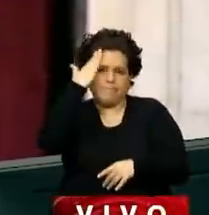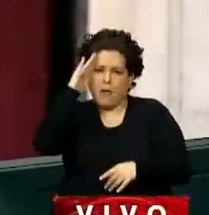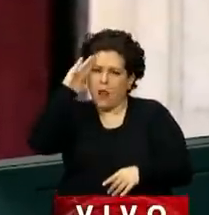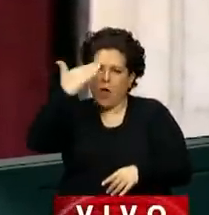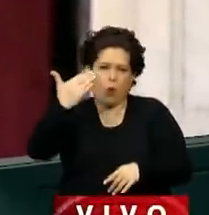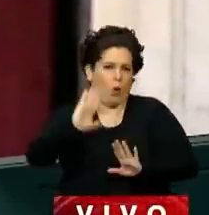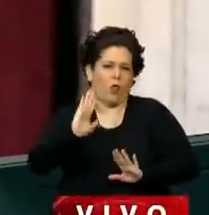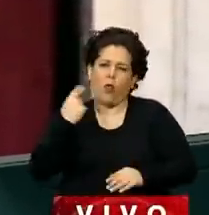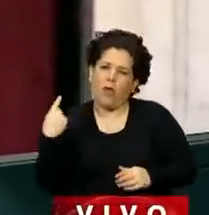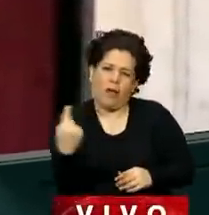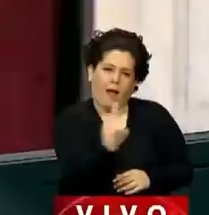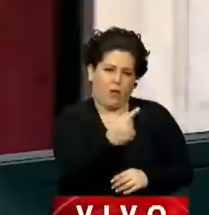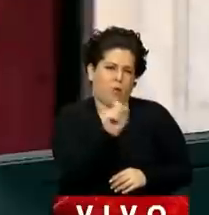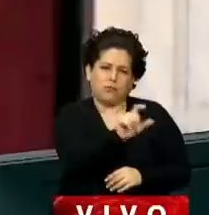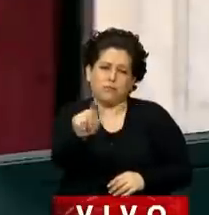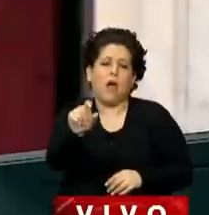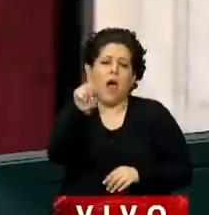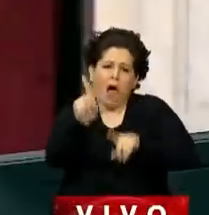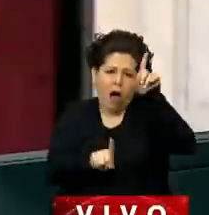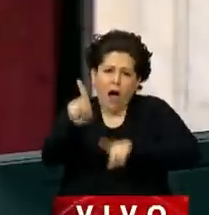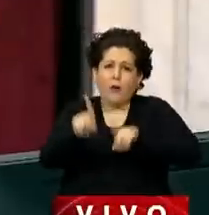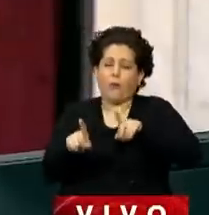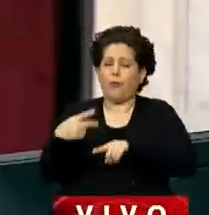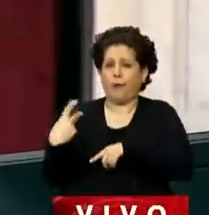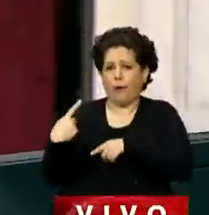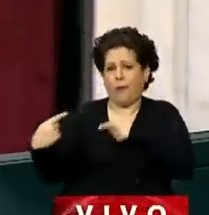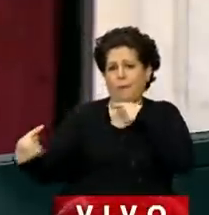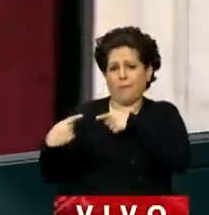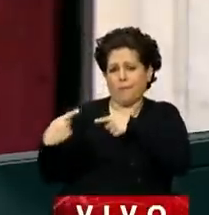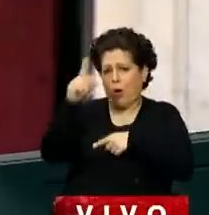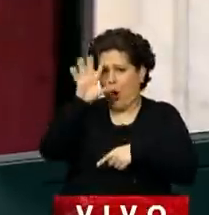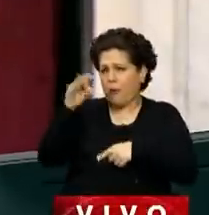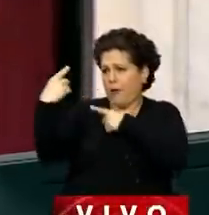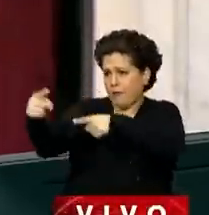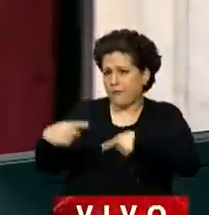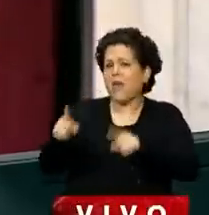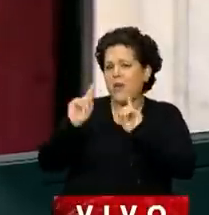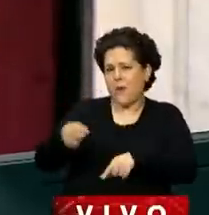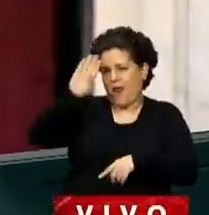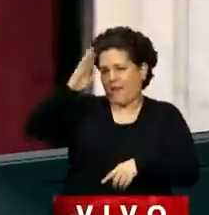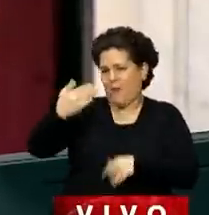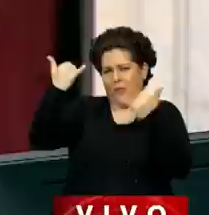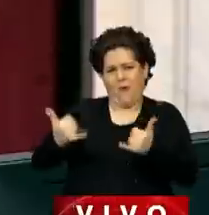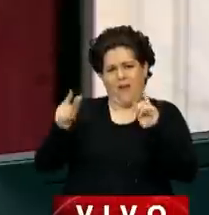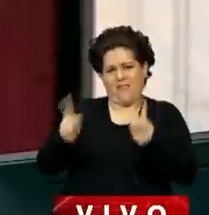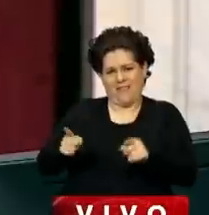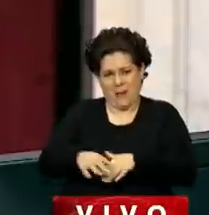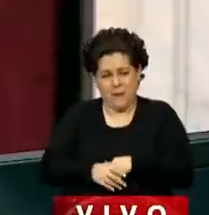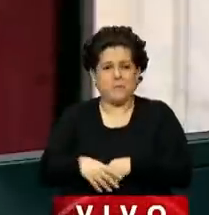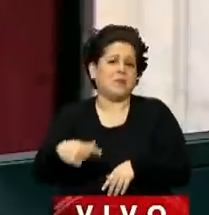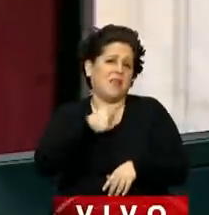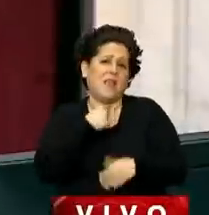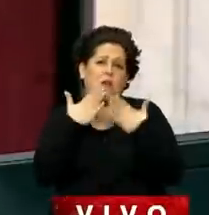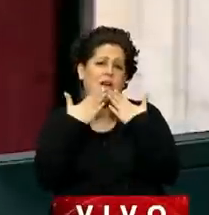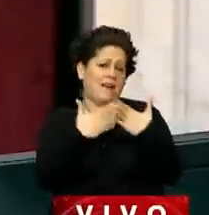todos y cada uno de ustedes, aún de aquellos con los que pensamos absolutamente distinto. Quiero agradecerle a mi bloque